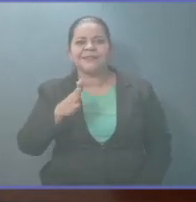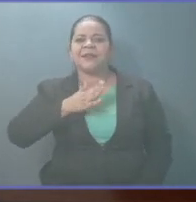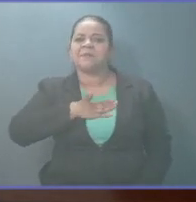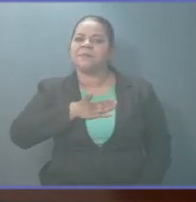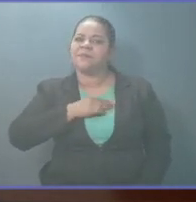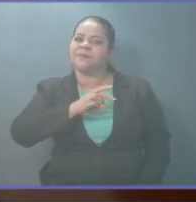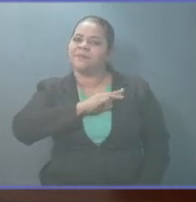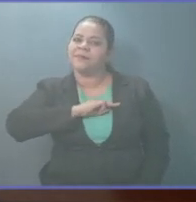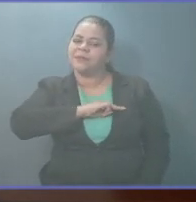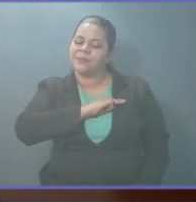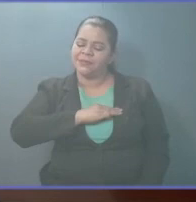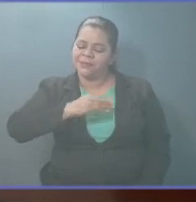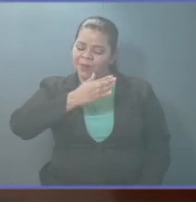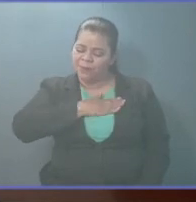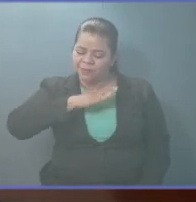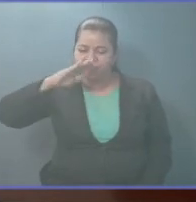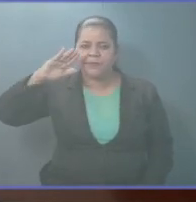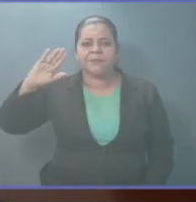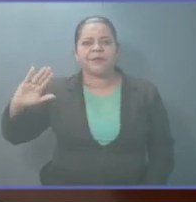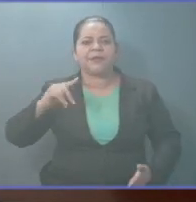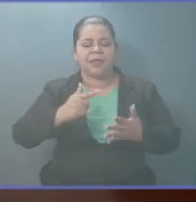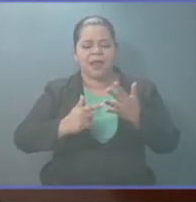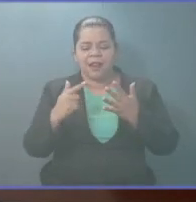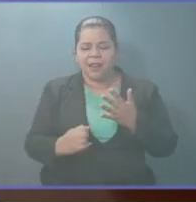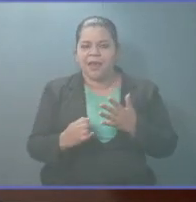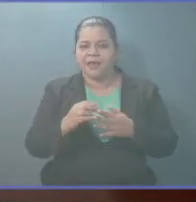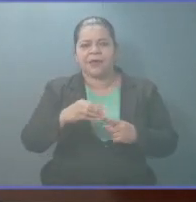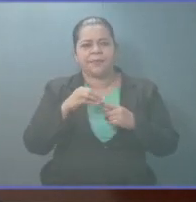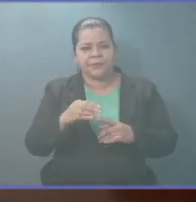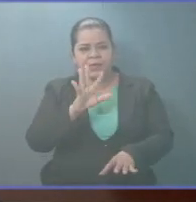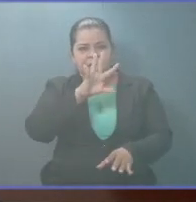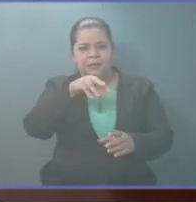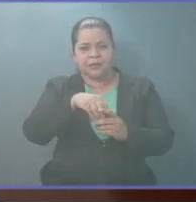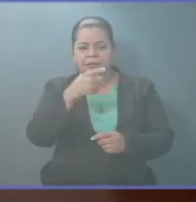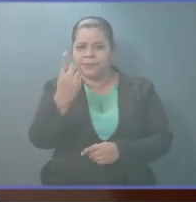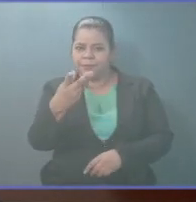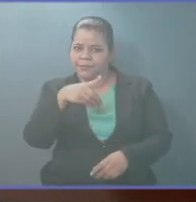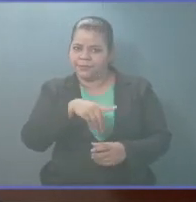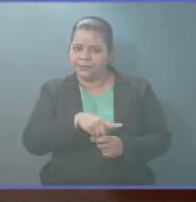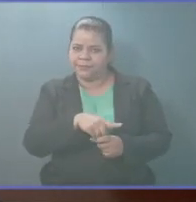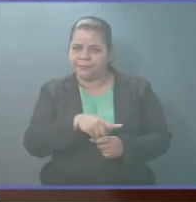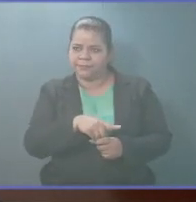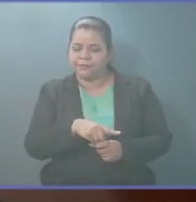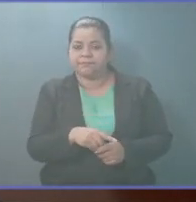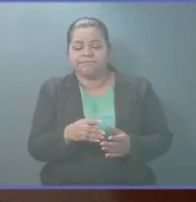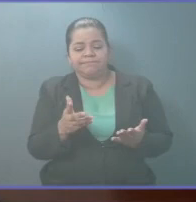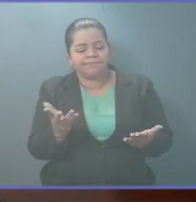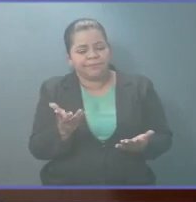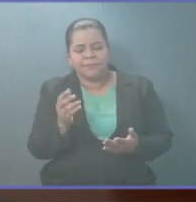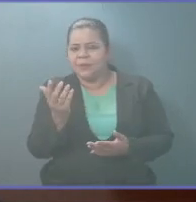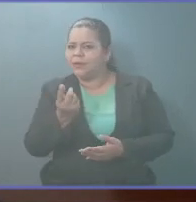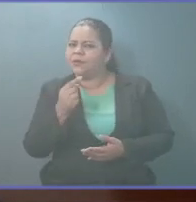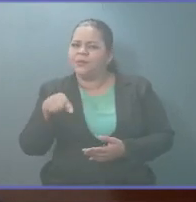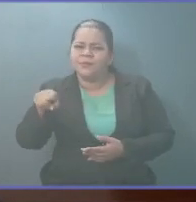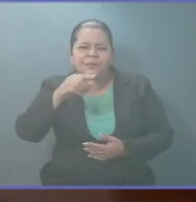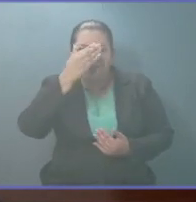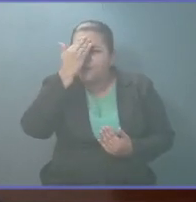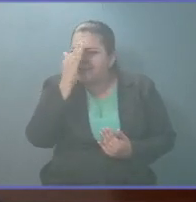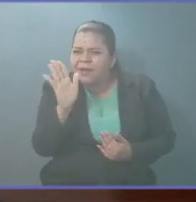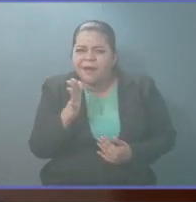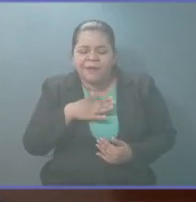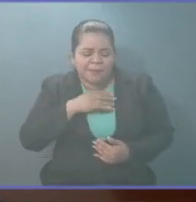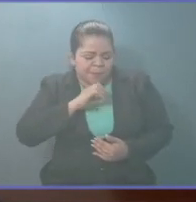preocupa y no puedo quedarme callado en señalar que si se ha asignado, así como lo hemos aprobado en esta hora que